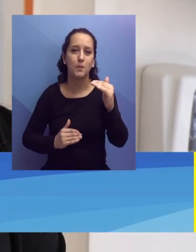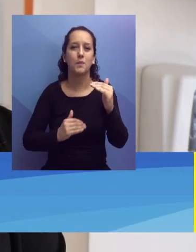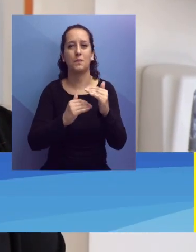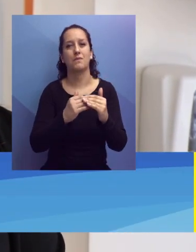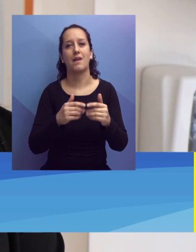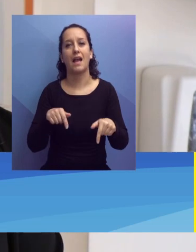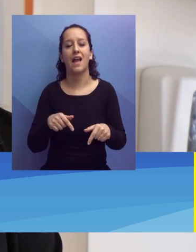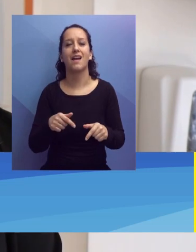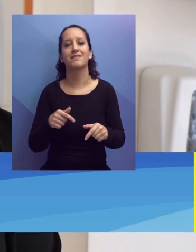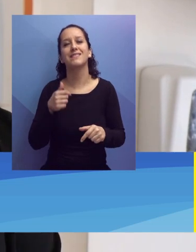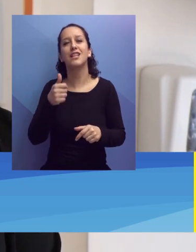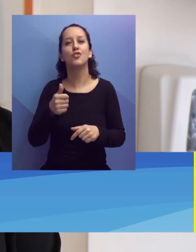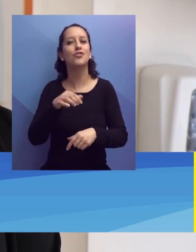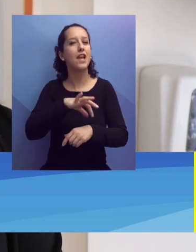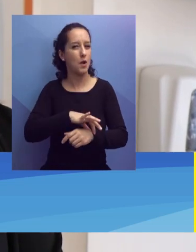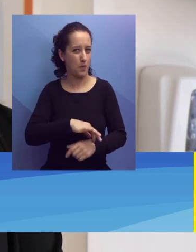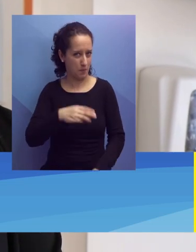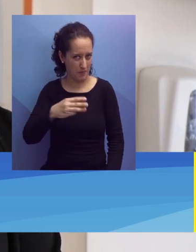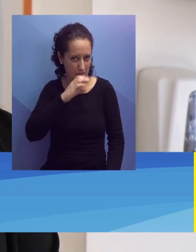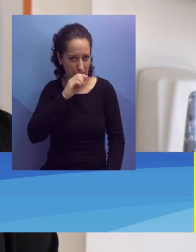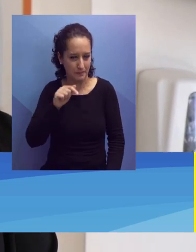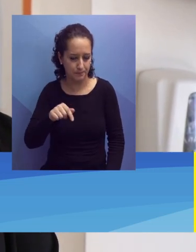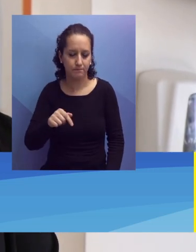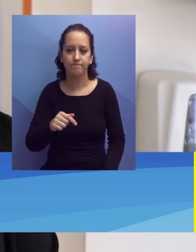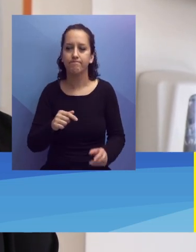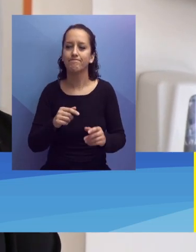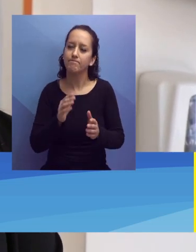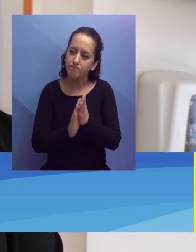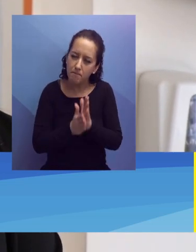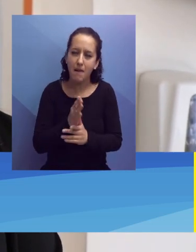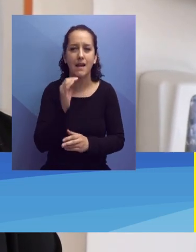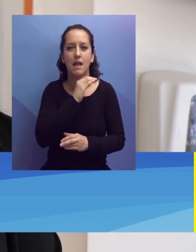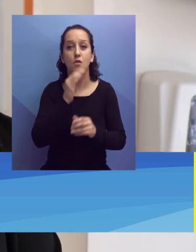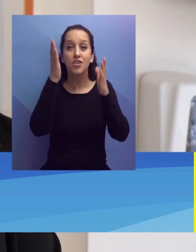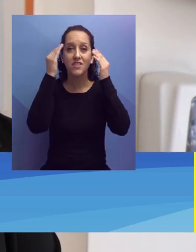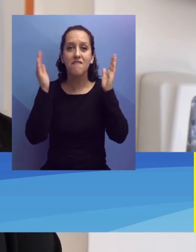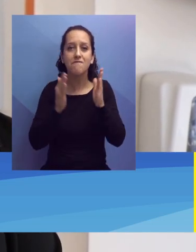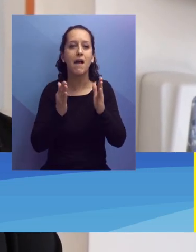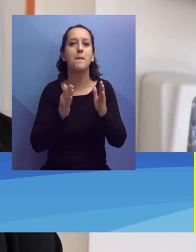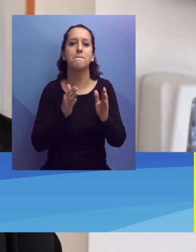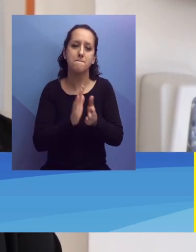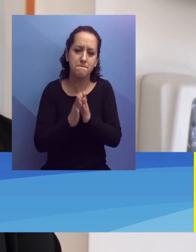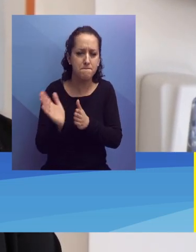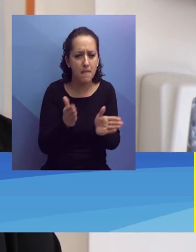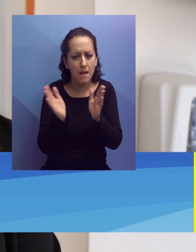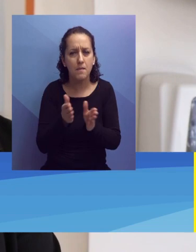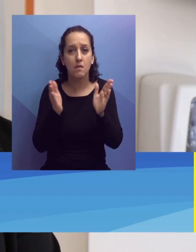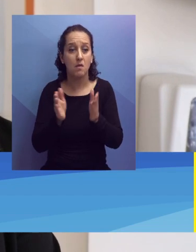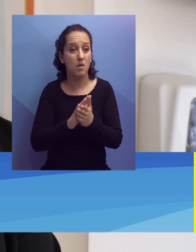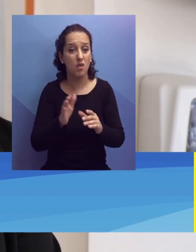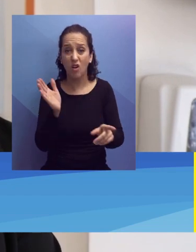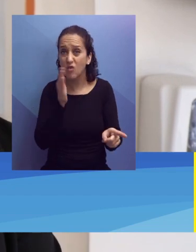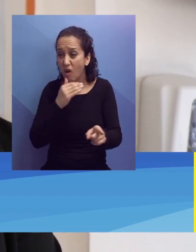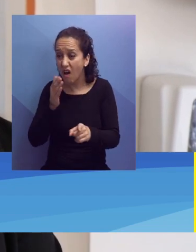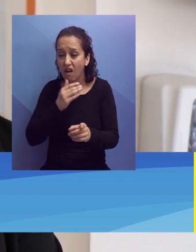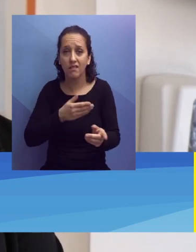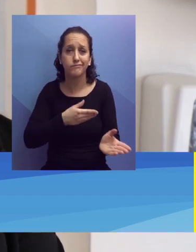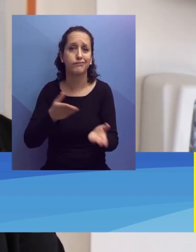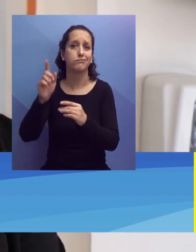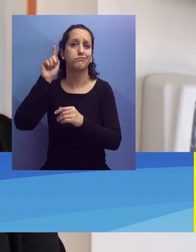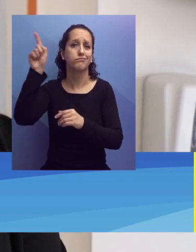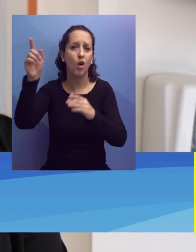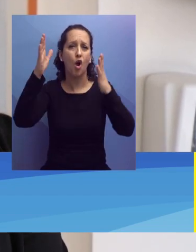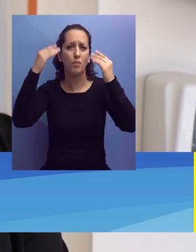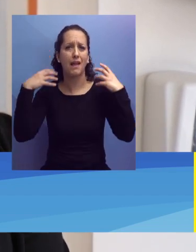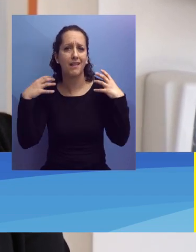como Dirección de Salud Municipal de Concepción ser más resolutivo en atención primaria y evitar algunas derivaciones, y lo que